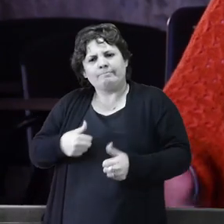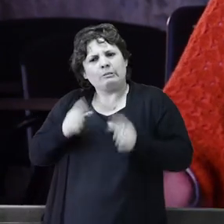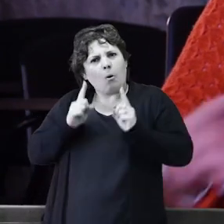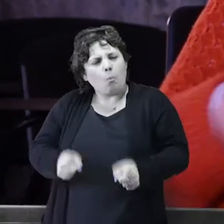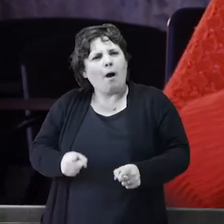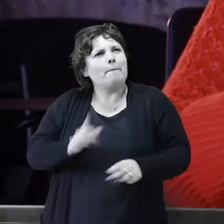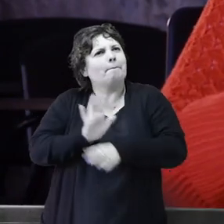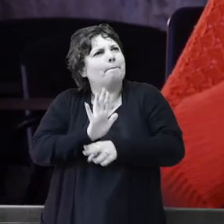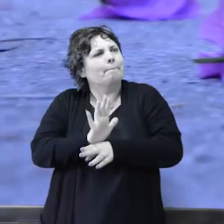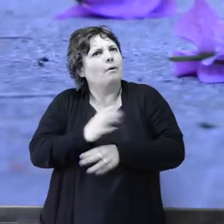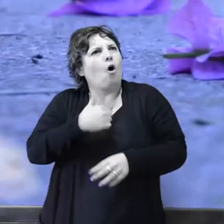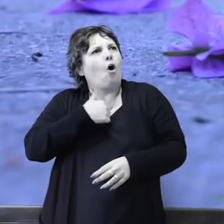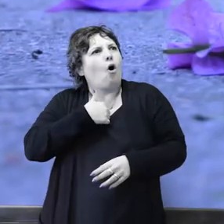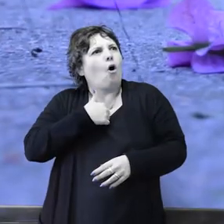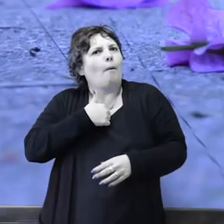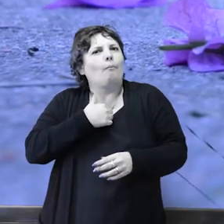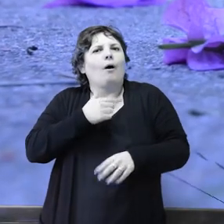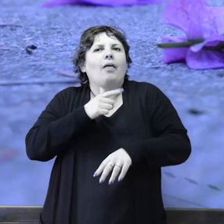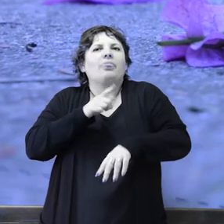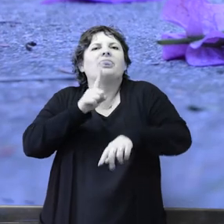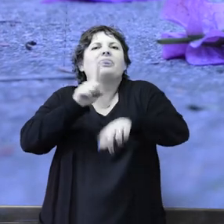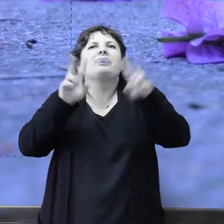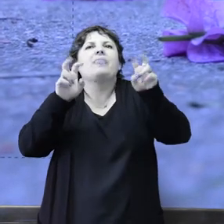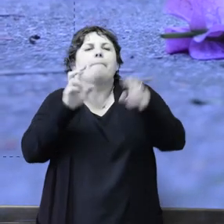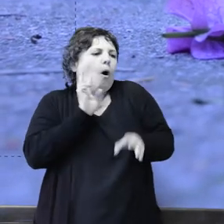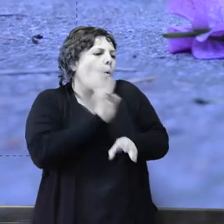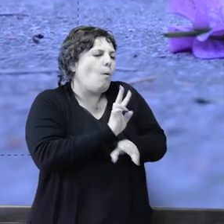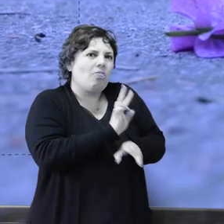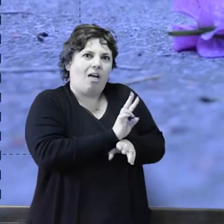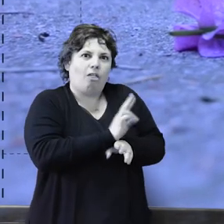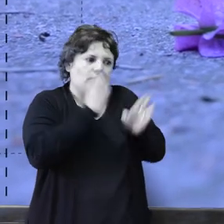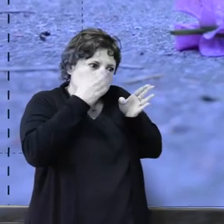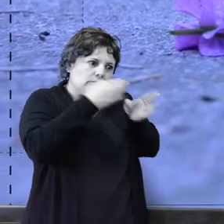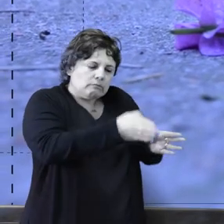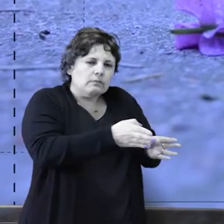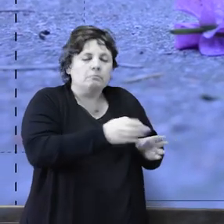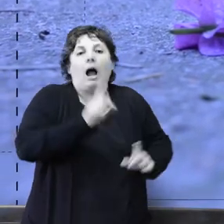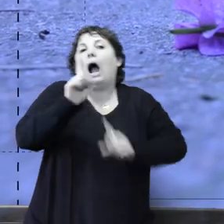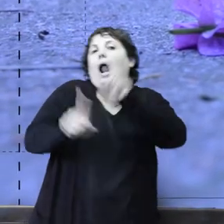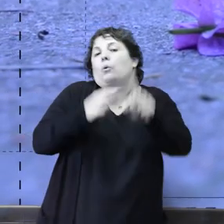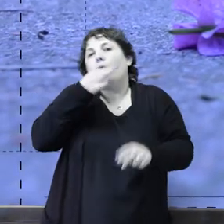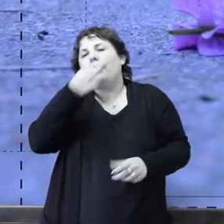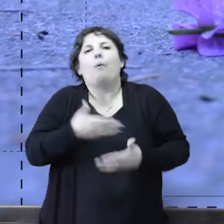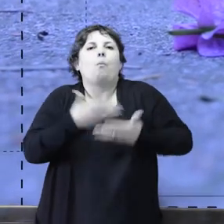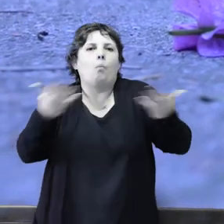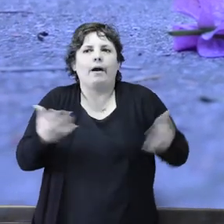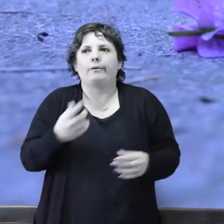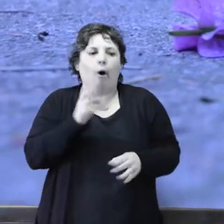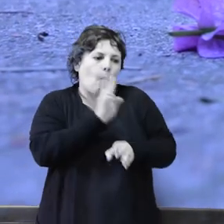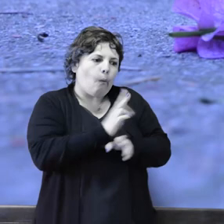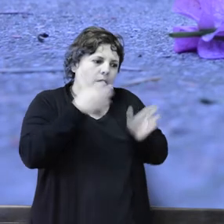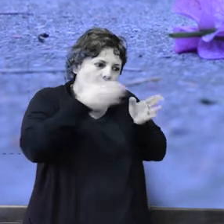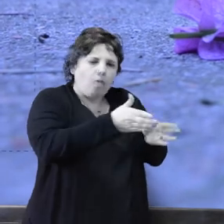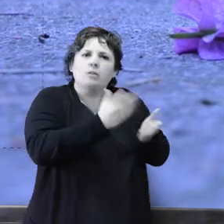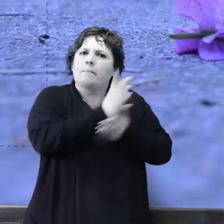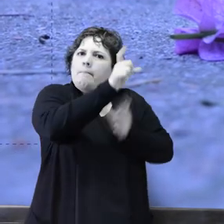parte como de mi... El tema de los cuidados, ¿no? Hay quienes sostienen, bueno, esos cuidados hacia